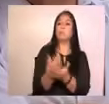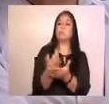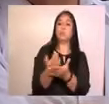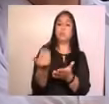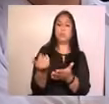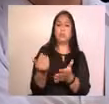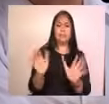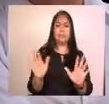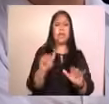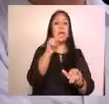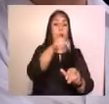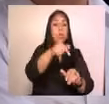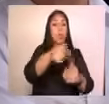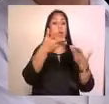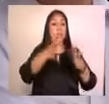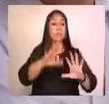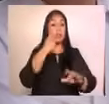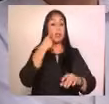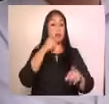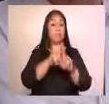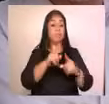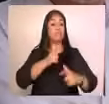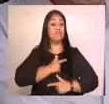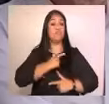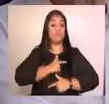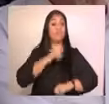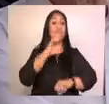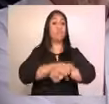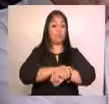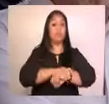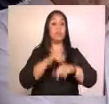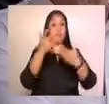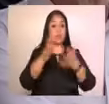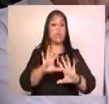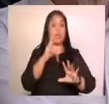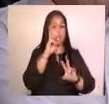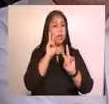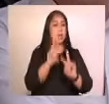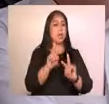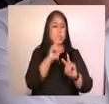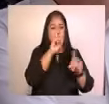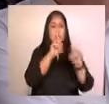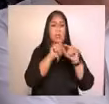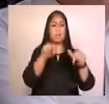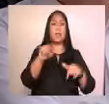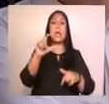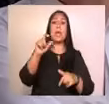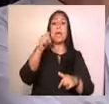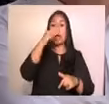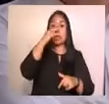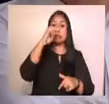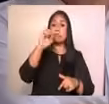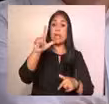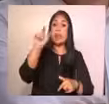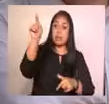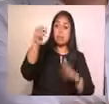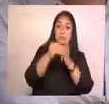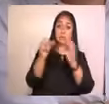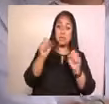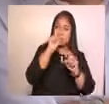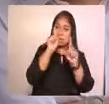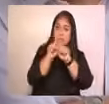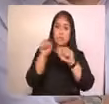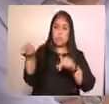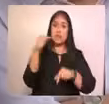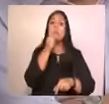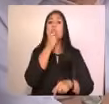capturas, consignaciones de guardias del sistema penitenciario, y se le está dando seguimiento no solo a Cantel, sino a todos los centros que están haciendo su denuncia